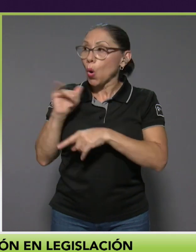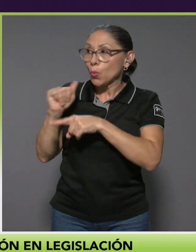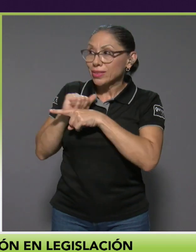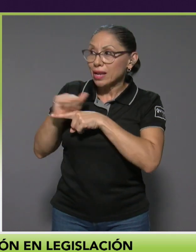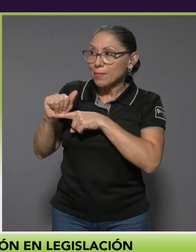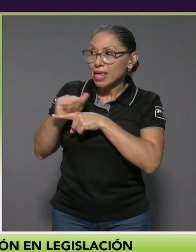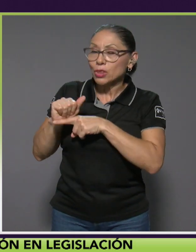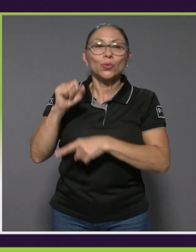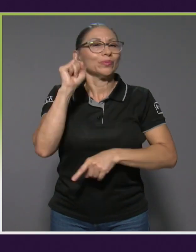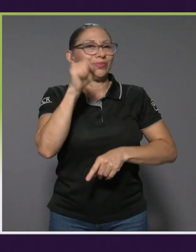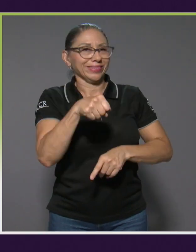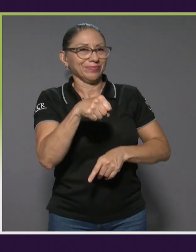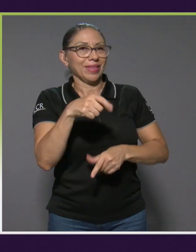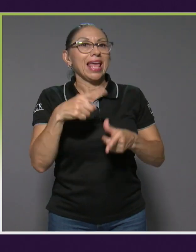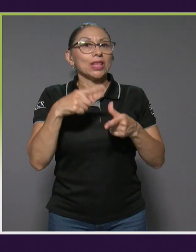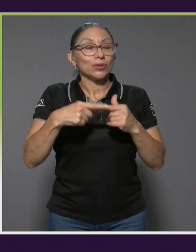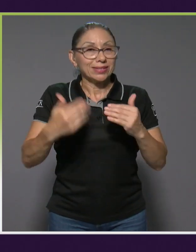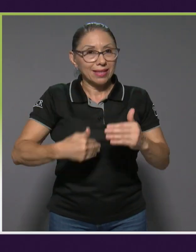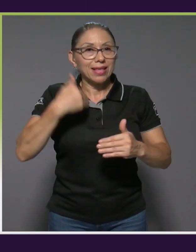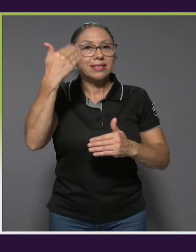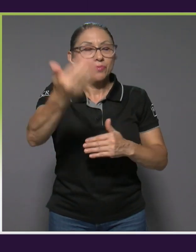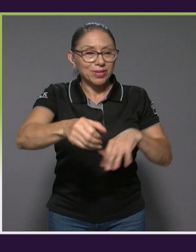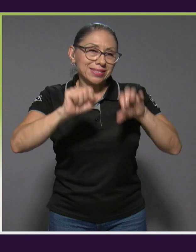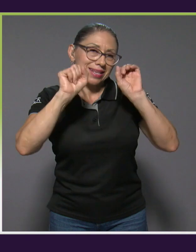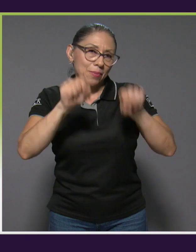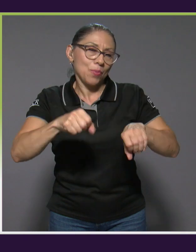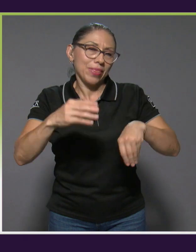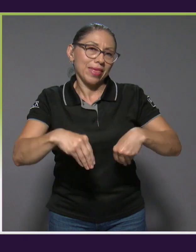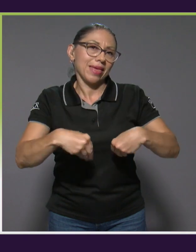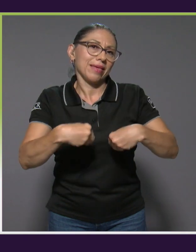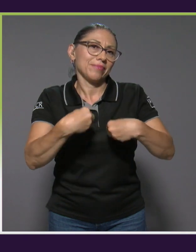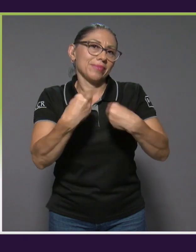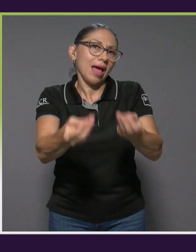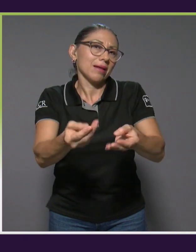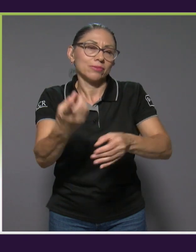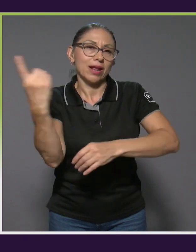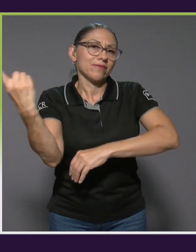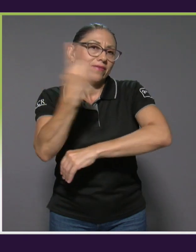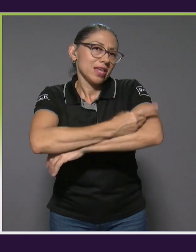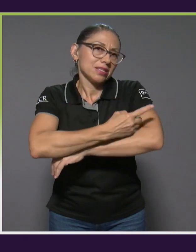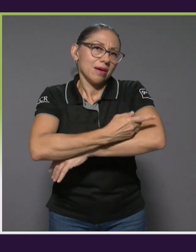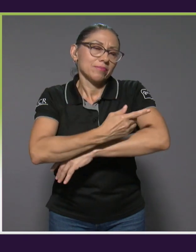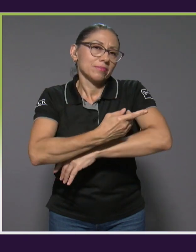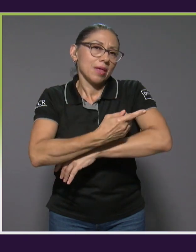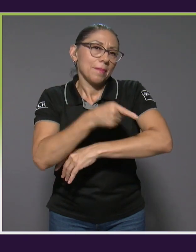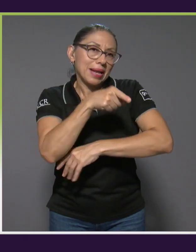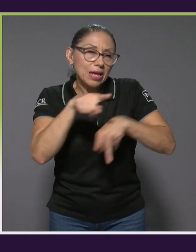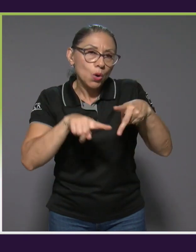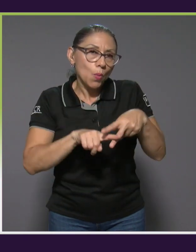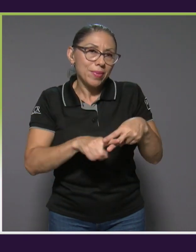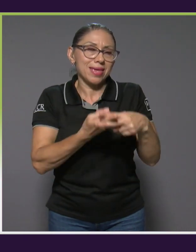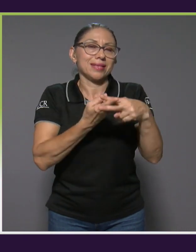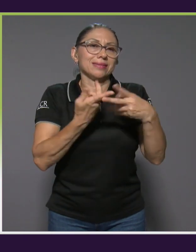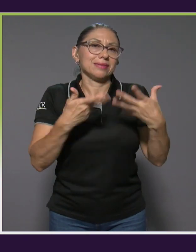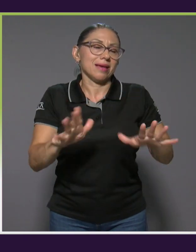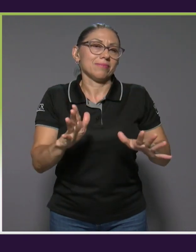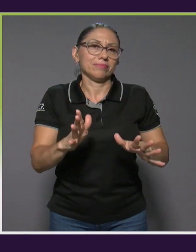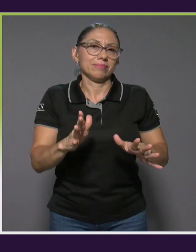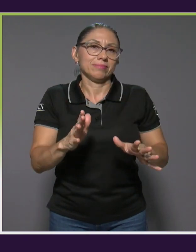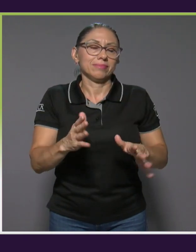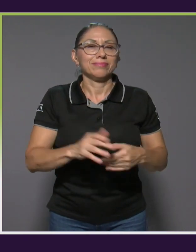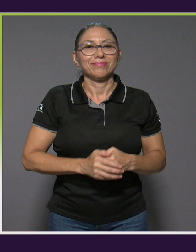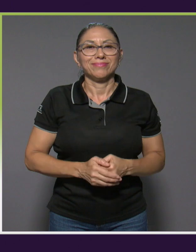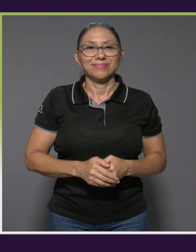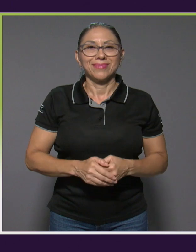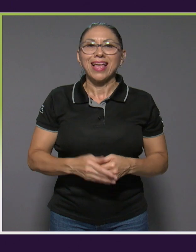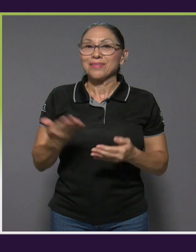ya después de que pasa eso, entonces ya se le puede asignar una fecha o un día para que comience ya a prestar su servicio. Así